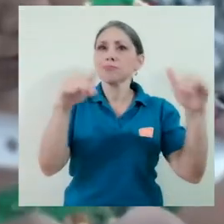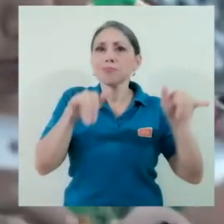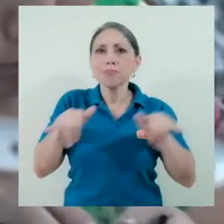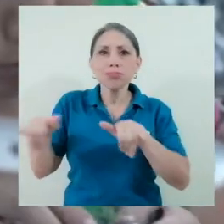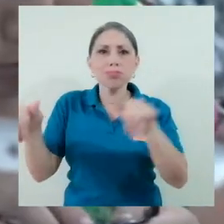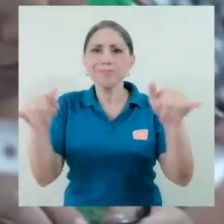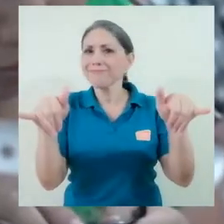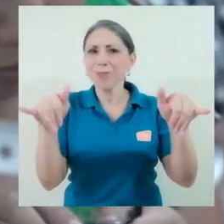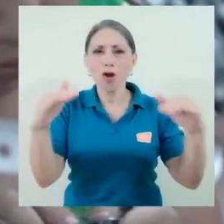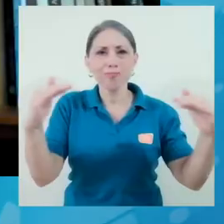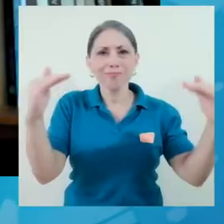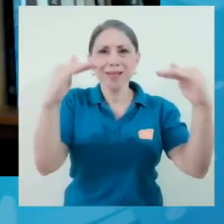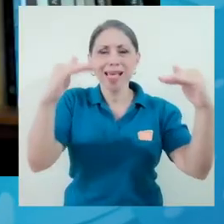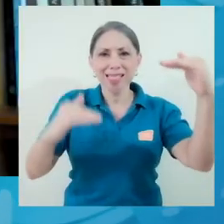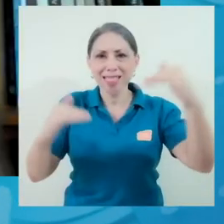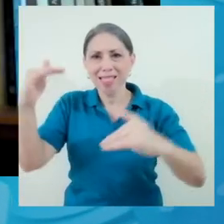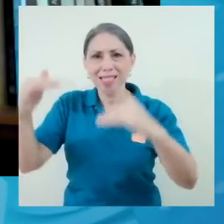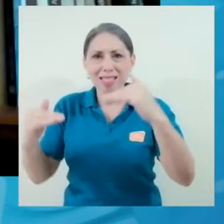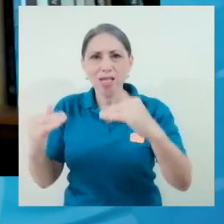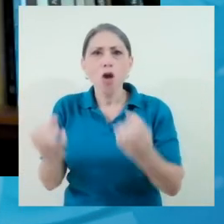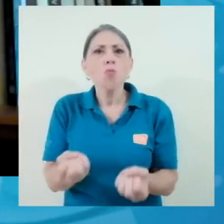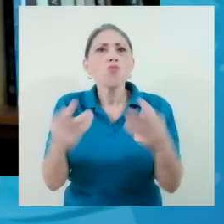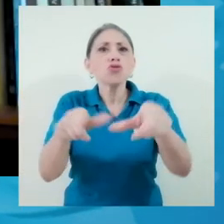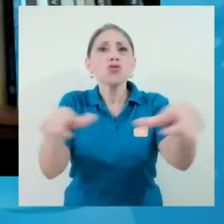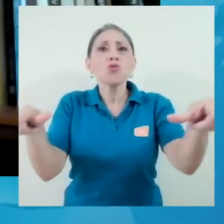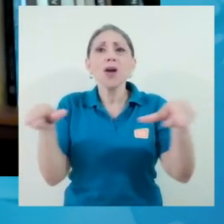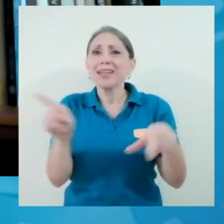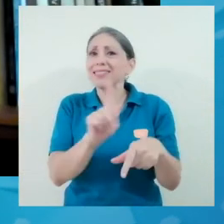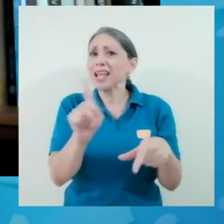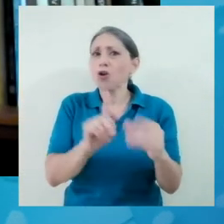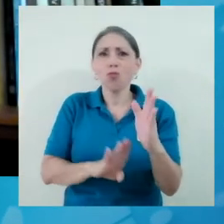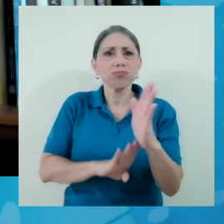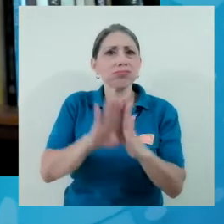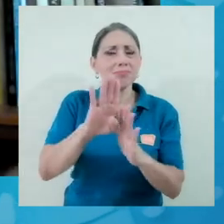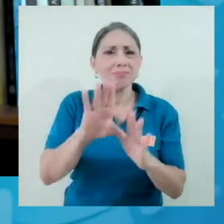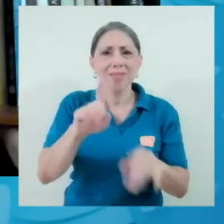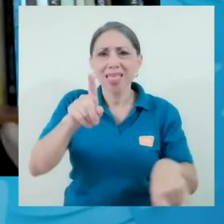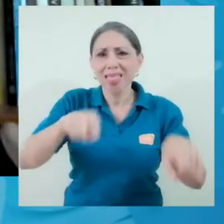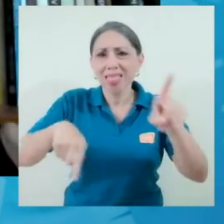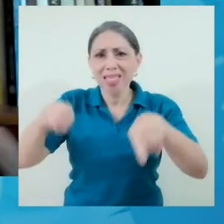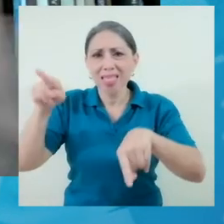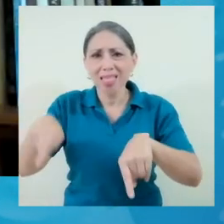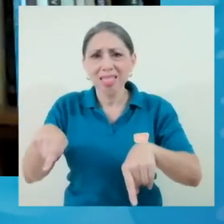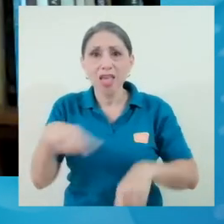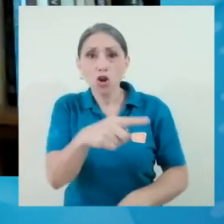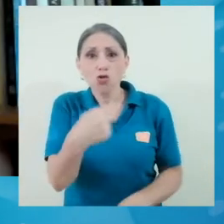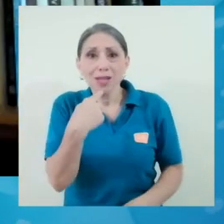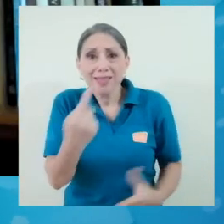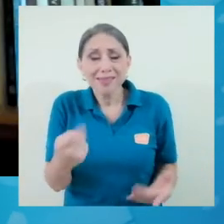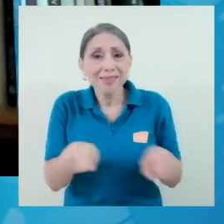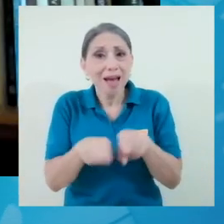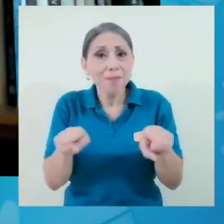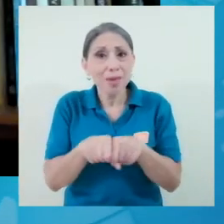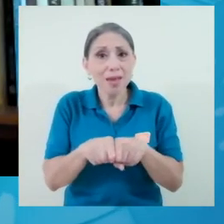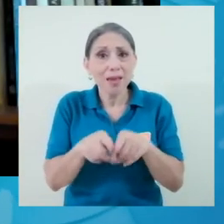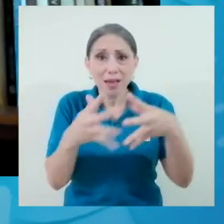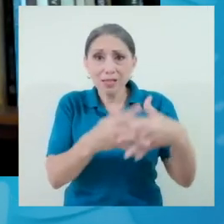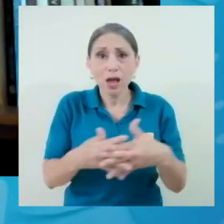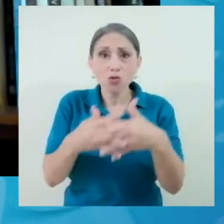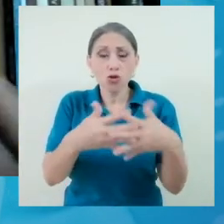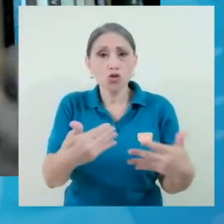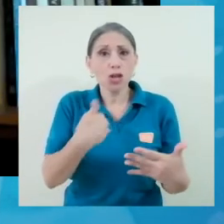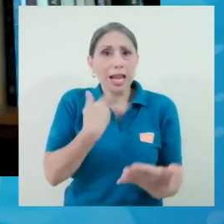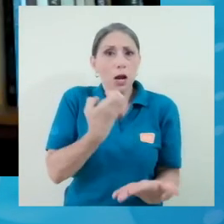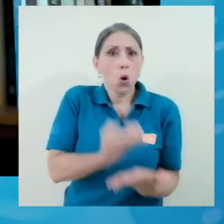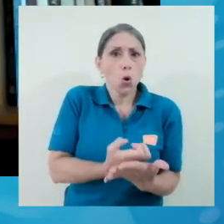quedado por fuera. Y esa disyuntiva que usted señala, que Estados Unidos podrá tener la economía y el ejército más poderoso del mundo,